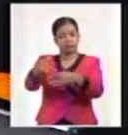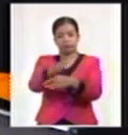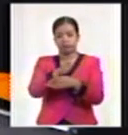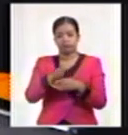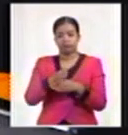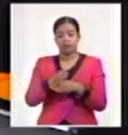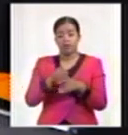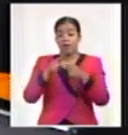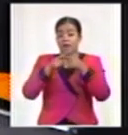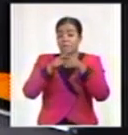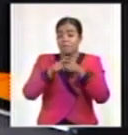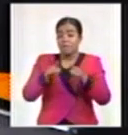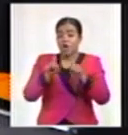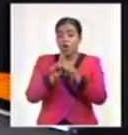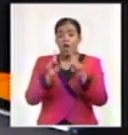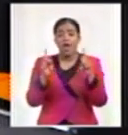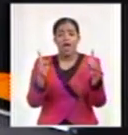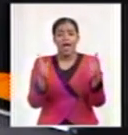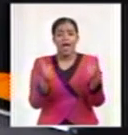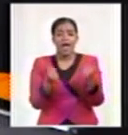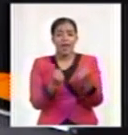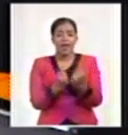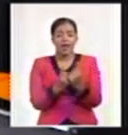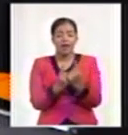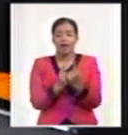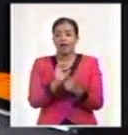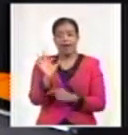a nivel de región.